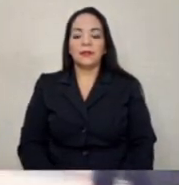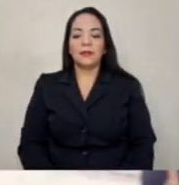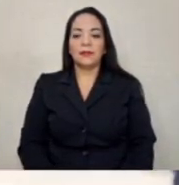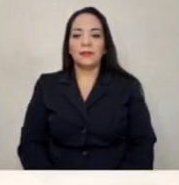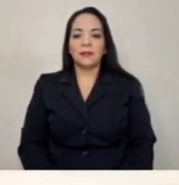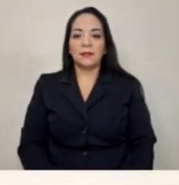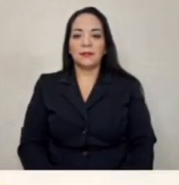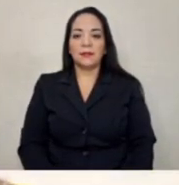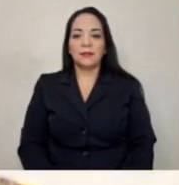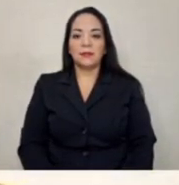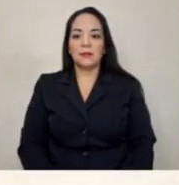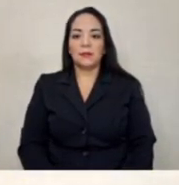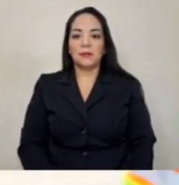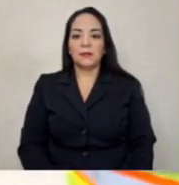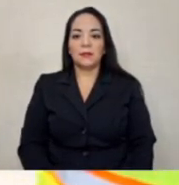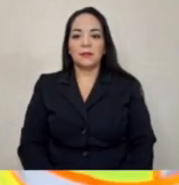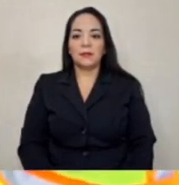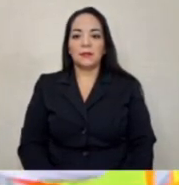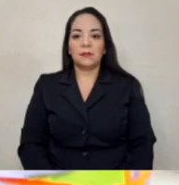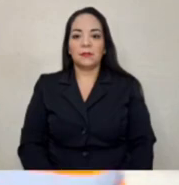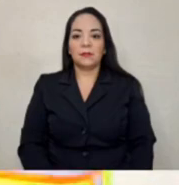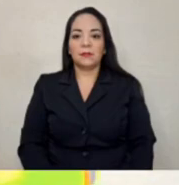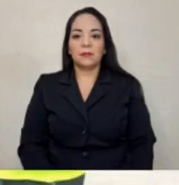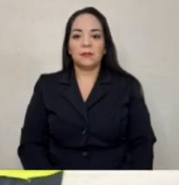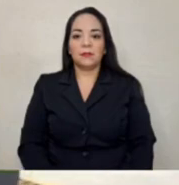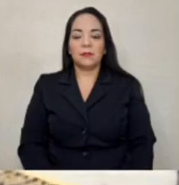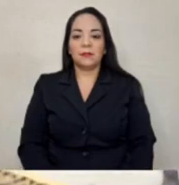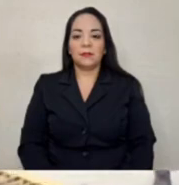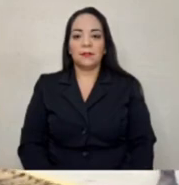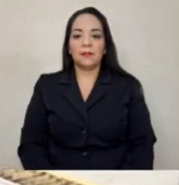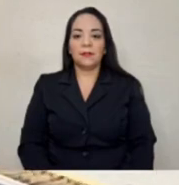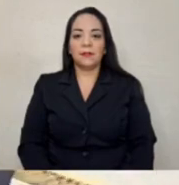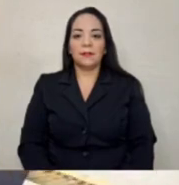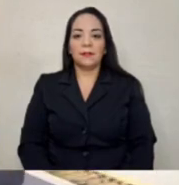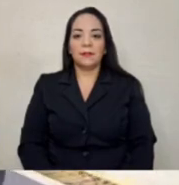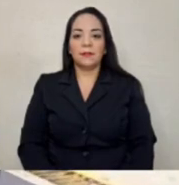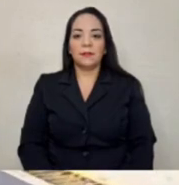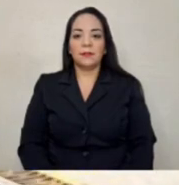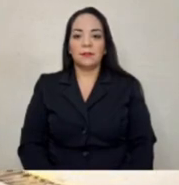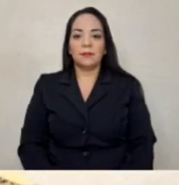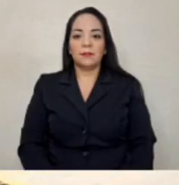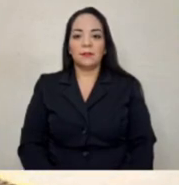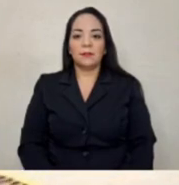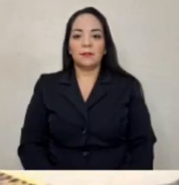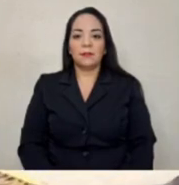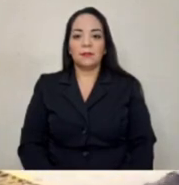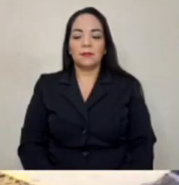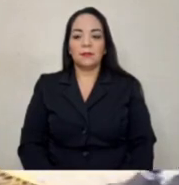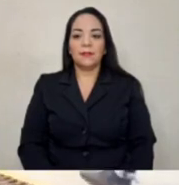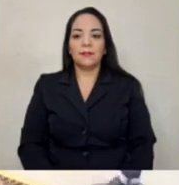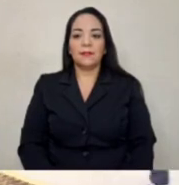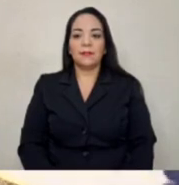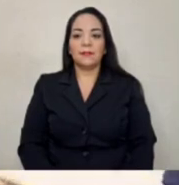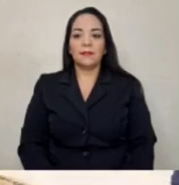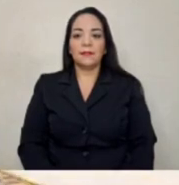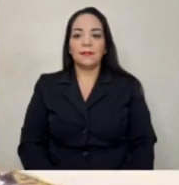Vamos a empezar al verlos porque ahorita el movimiento está por acá. Vamos acá y ya es cuando volvemos. ¿No?